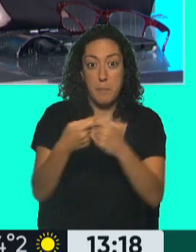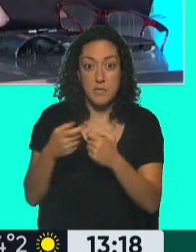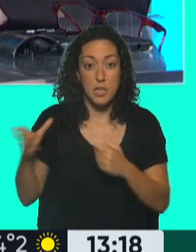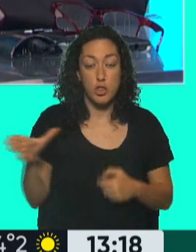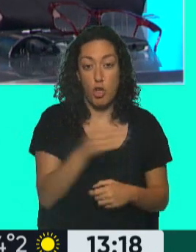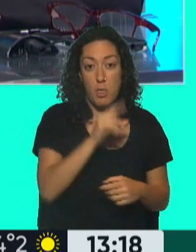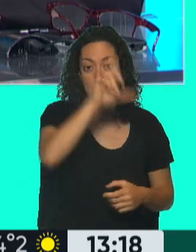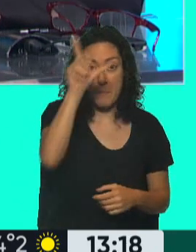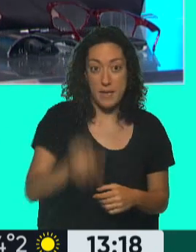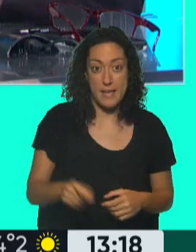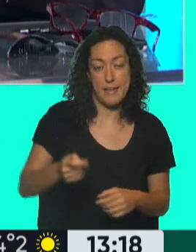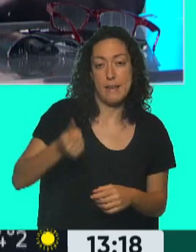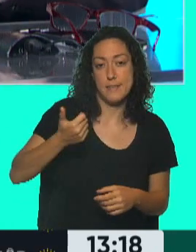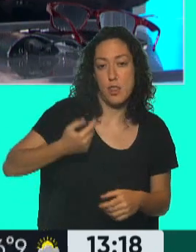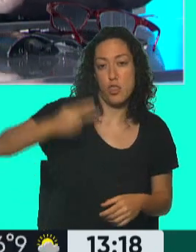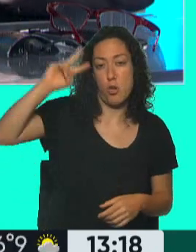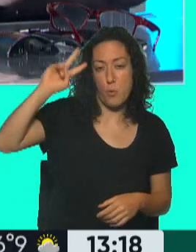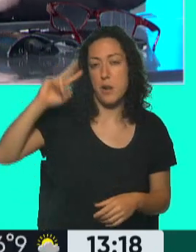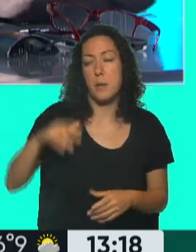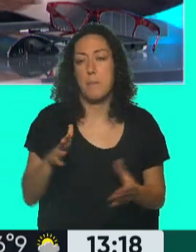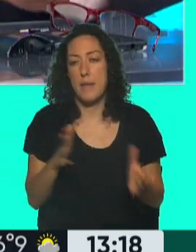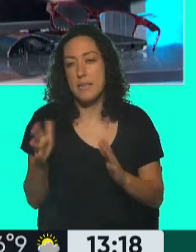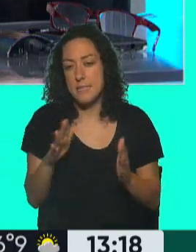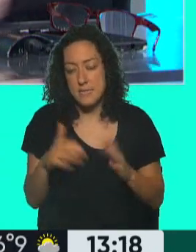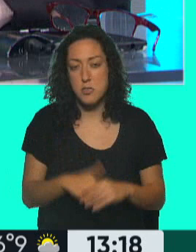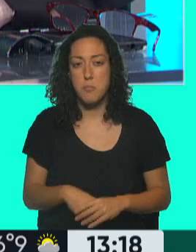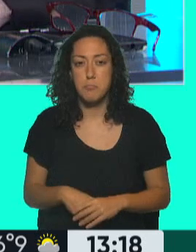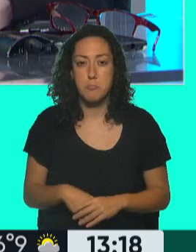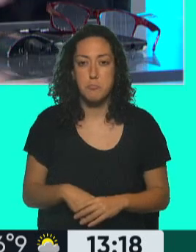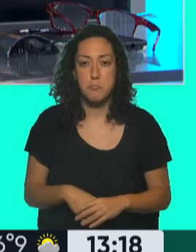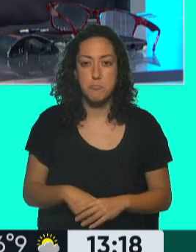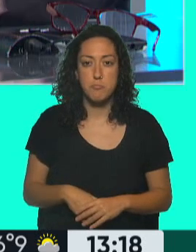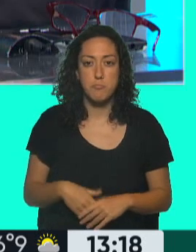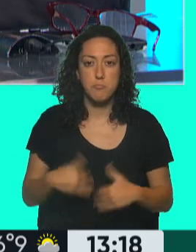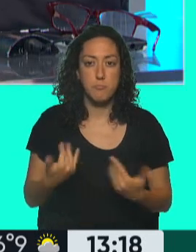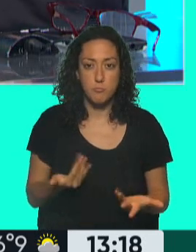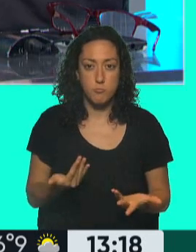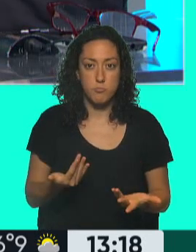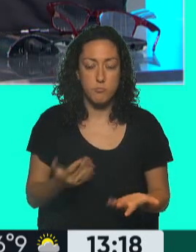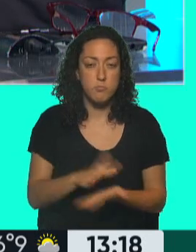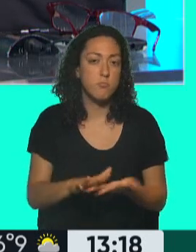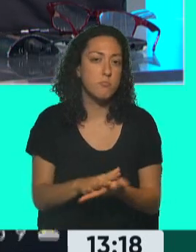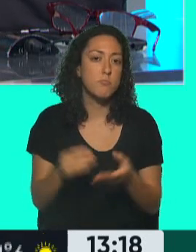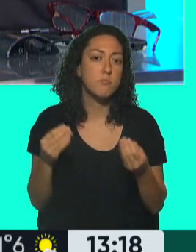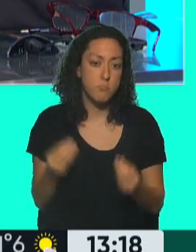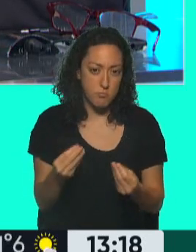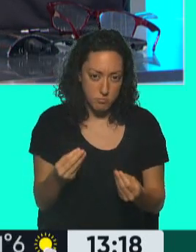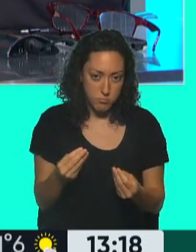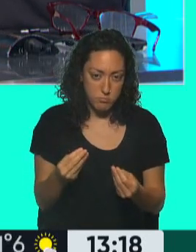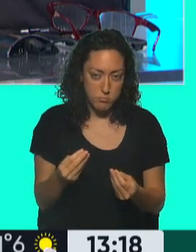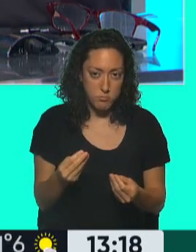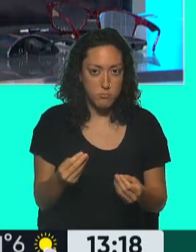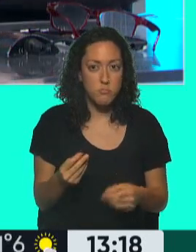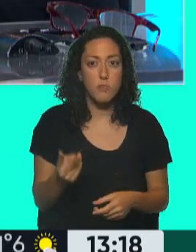distribuidoras del país porque parece un caso similar aunque no en estas dimensiones y llegado acá el momento dijeron Bueno qué hacemos Cómo resolvemos esto hubo